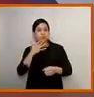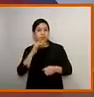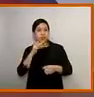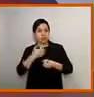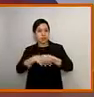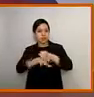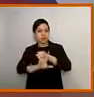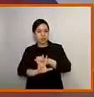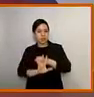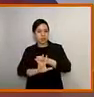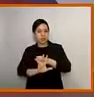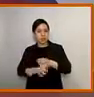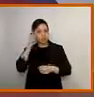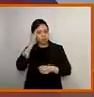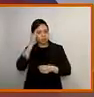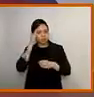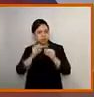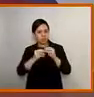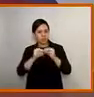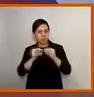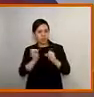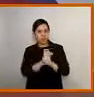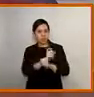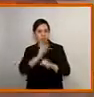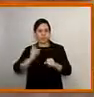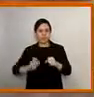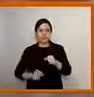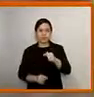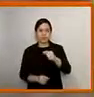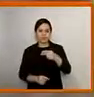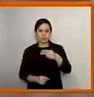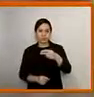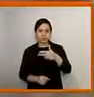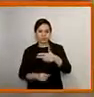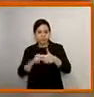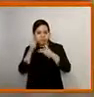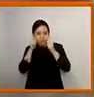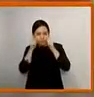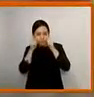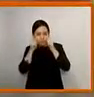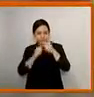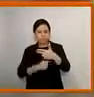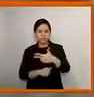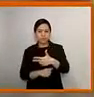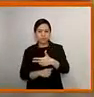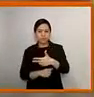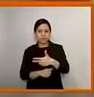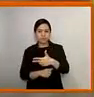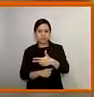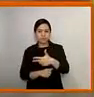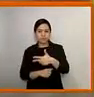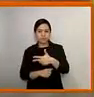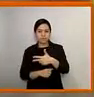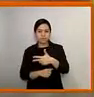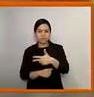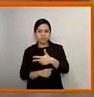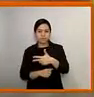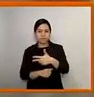Vega 3. Conoceremos el primer número seleccionado. Pendientes porque este es